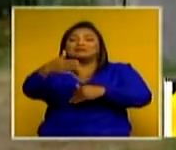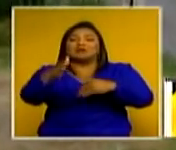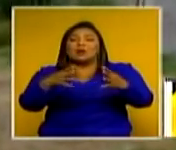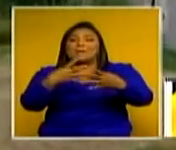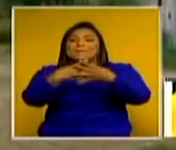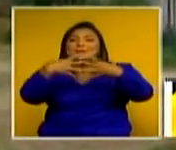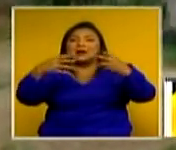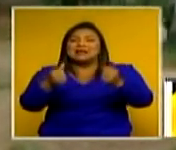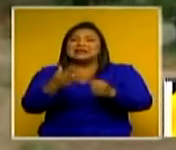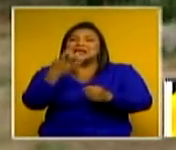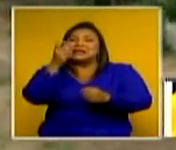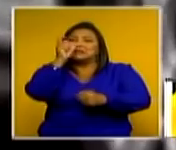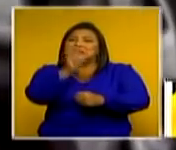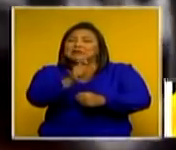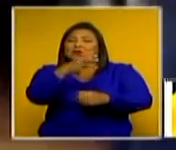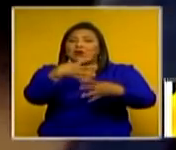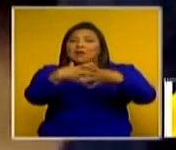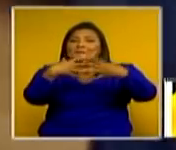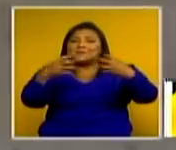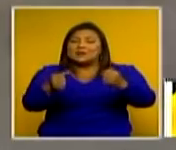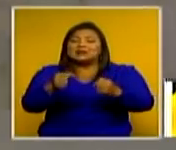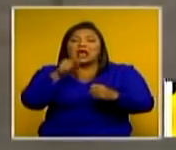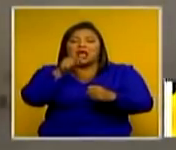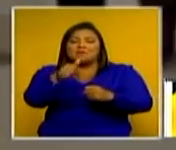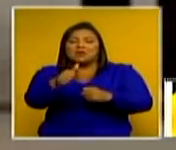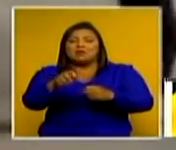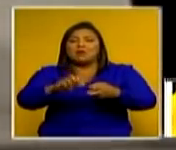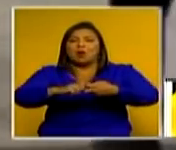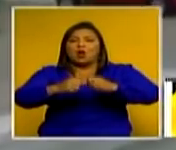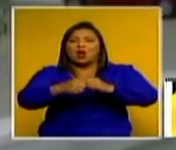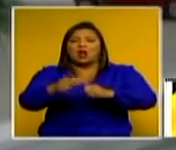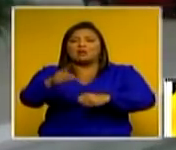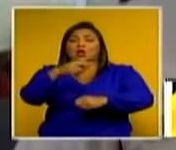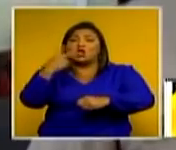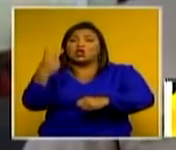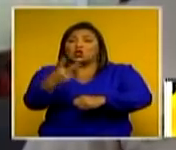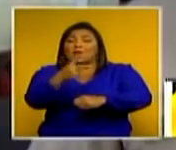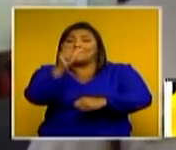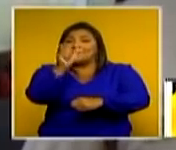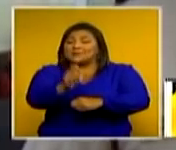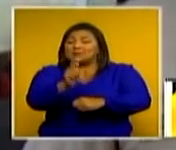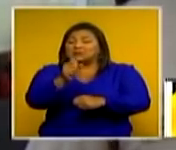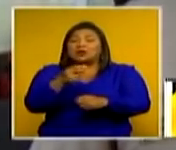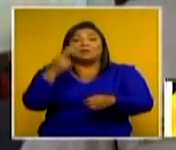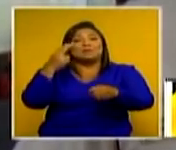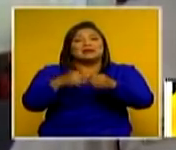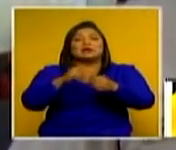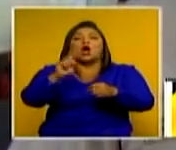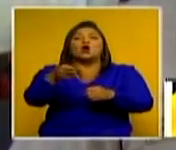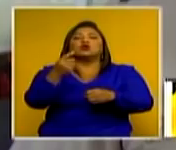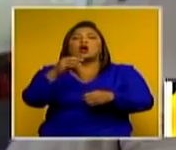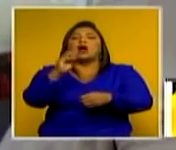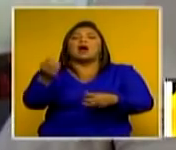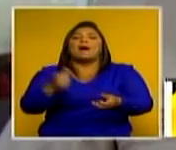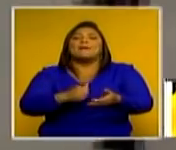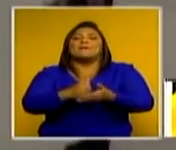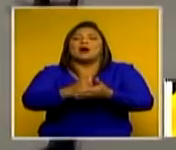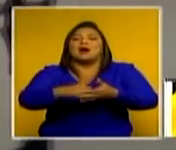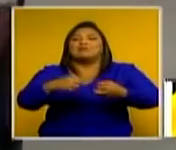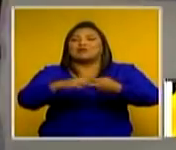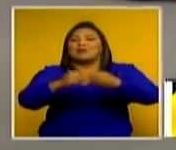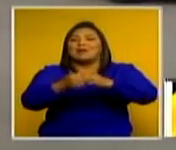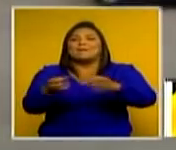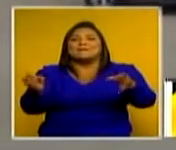cerca de 15 a 20 papeles se dio el inicio la riña entre dos de ellos y obviamente participaron el resto que de forma inmediata